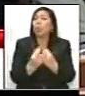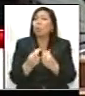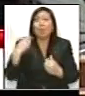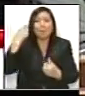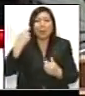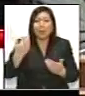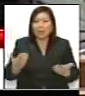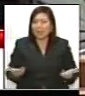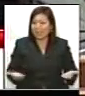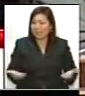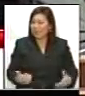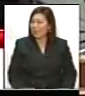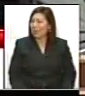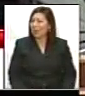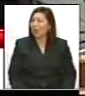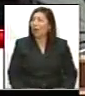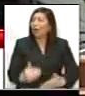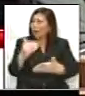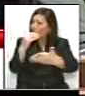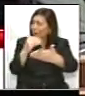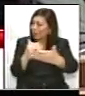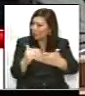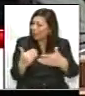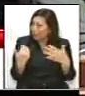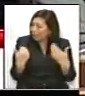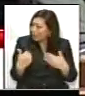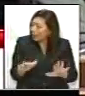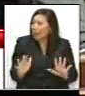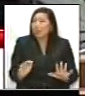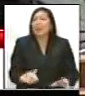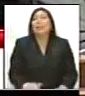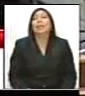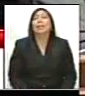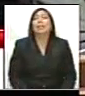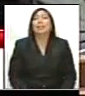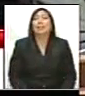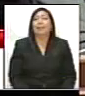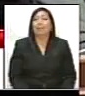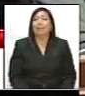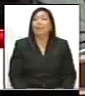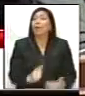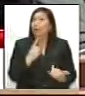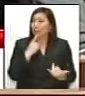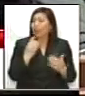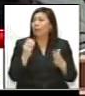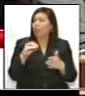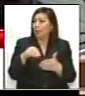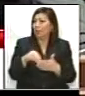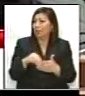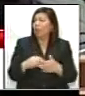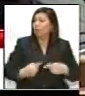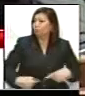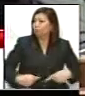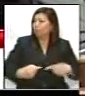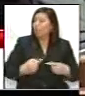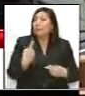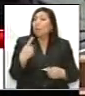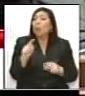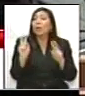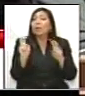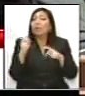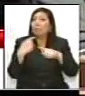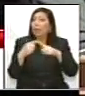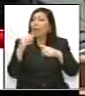políticos. Hay un cronograma que está estableciendo discutir por